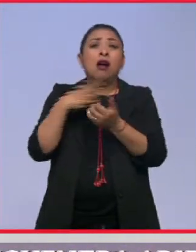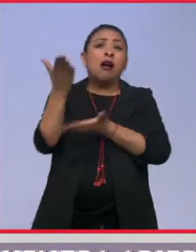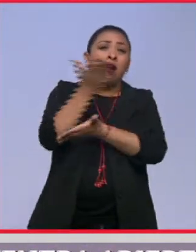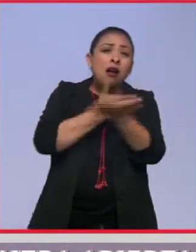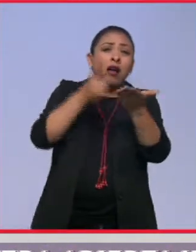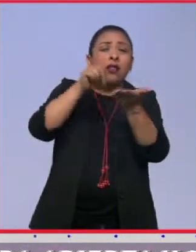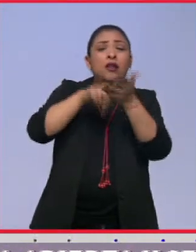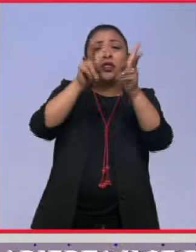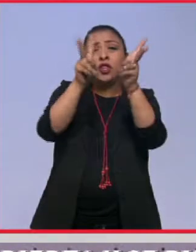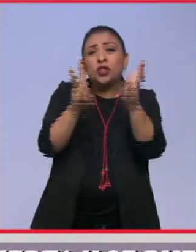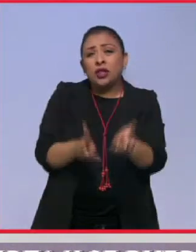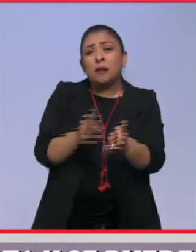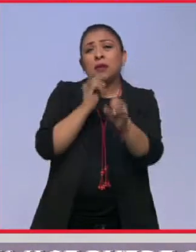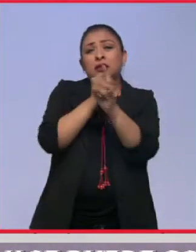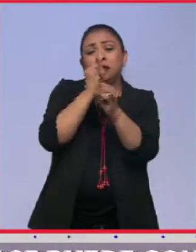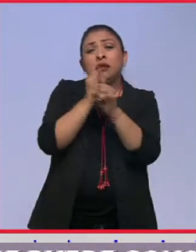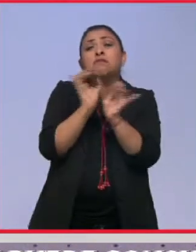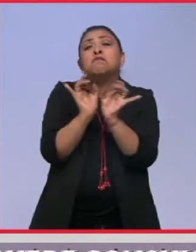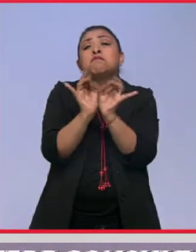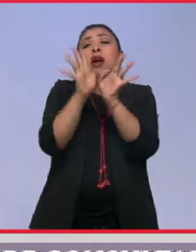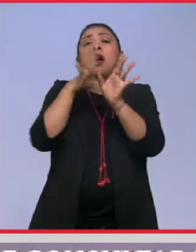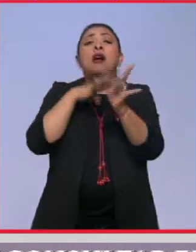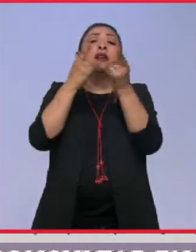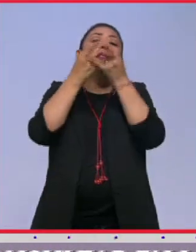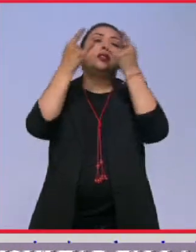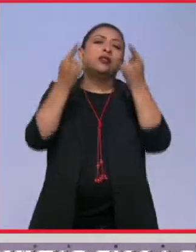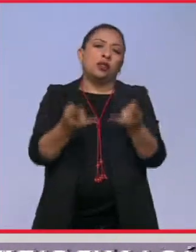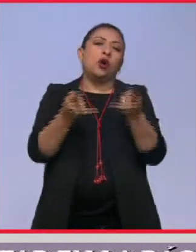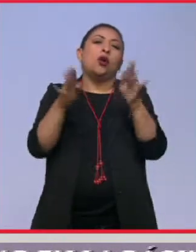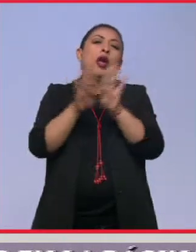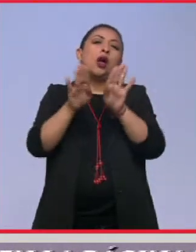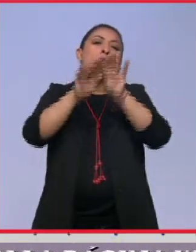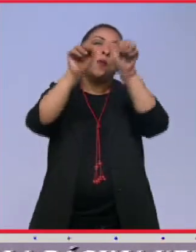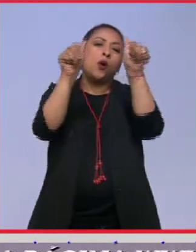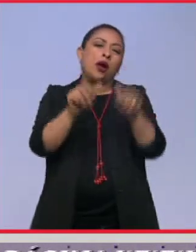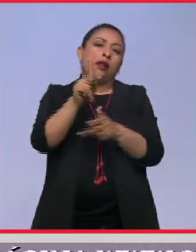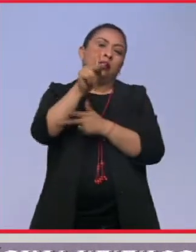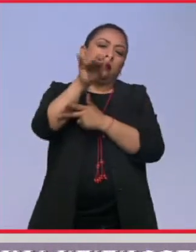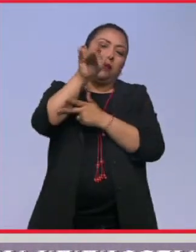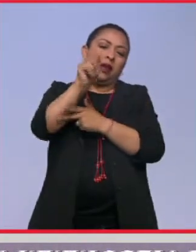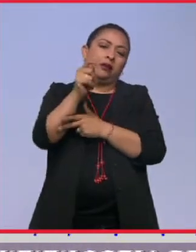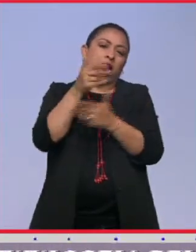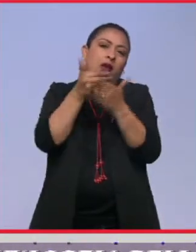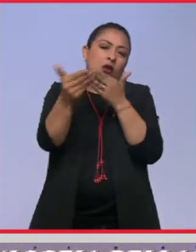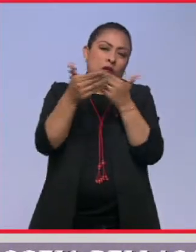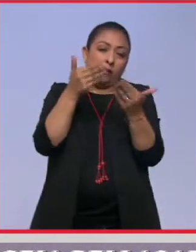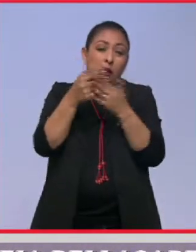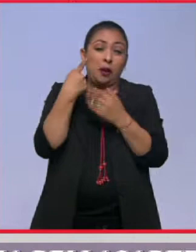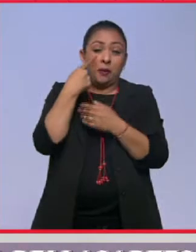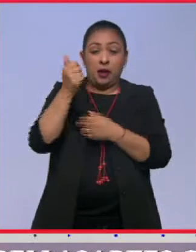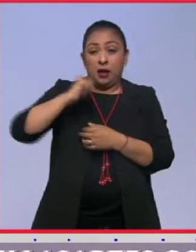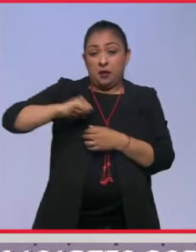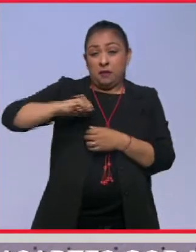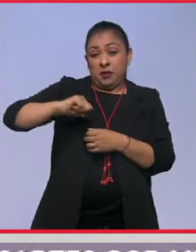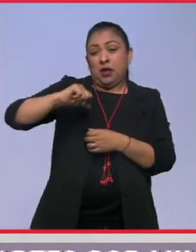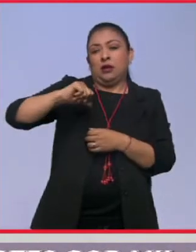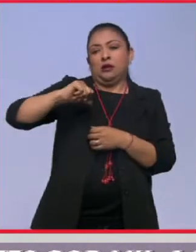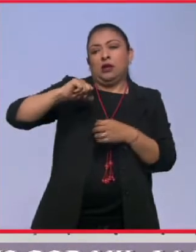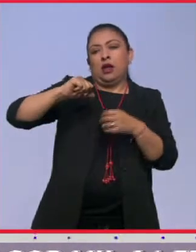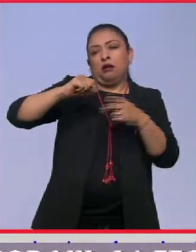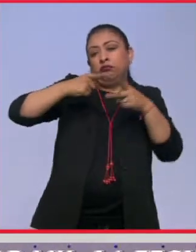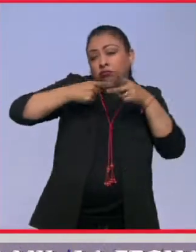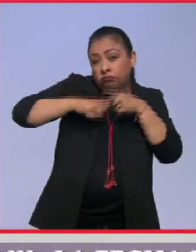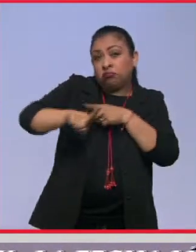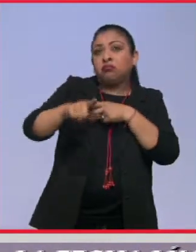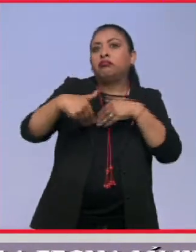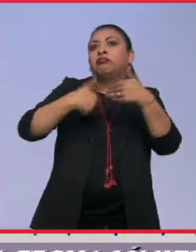en las redes y que eventualmente están haciendo la historia de la plástica contemporánea, porque habría que ver que en este principio de siglo, que ya vamos bien adelante,